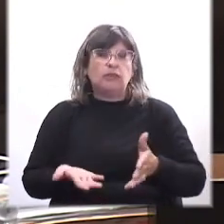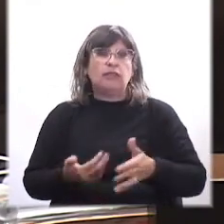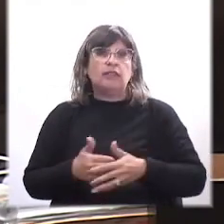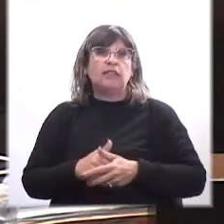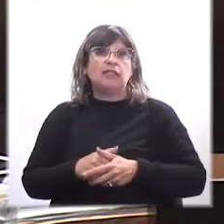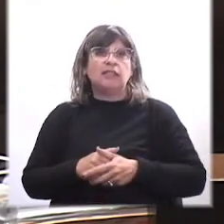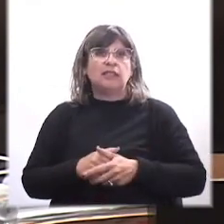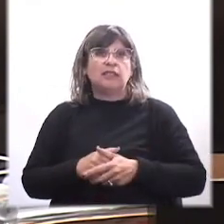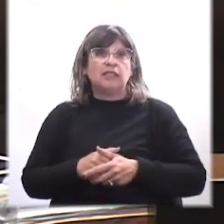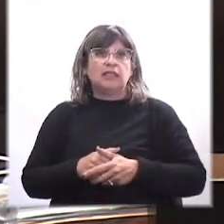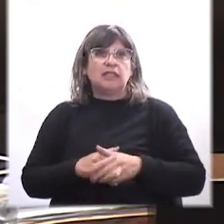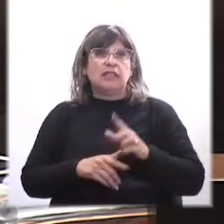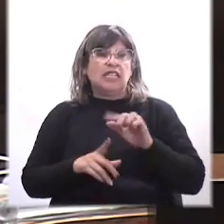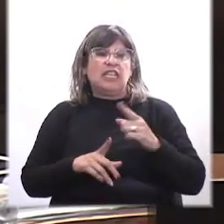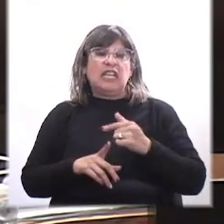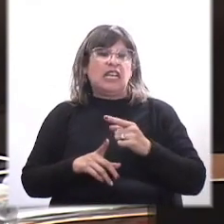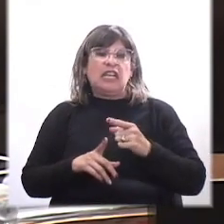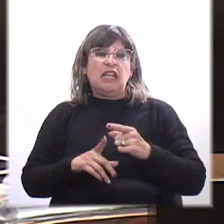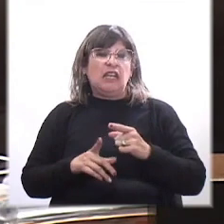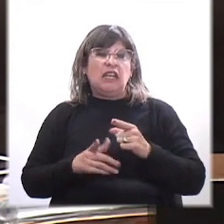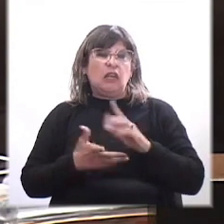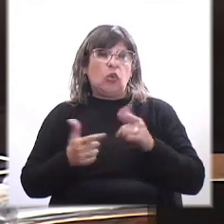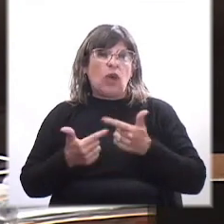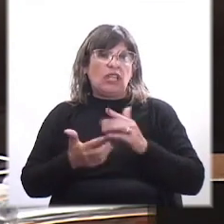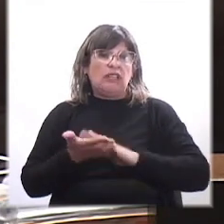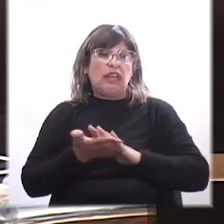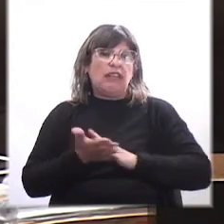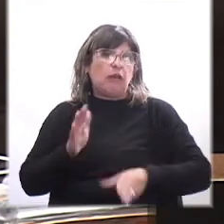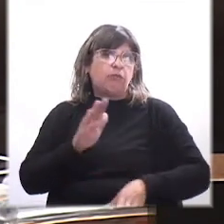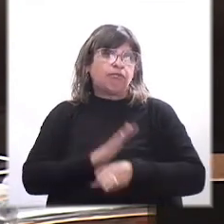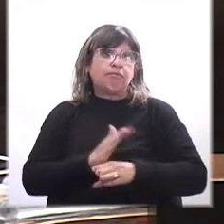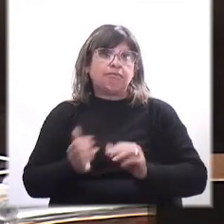y que, hablando claro, no va nadie preso.